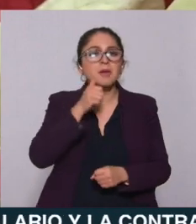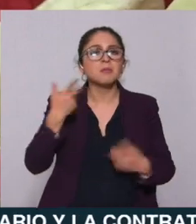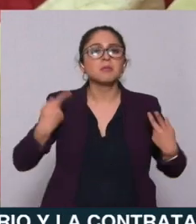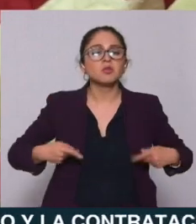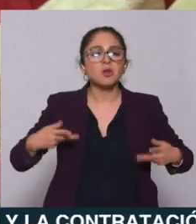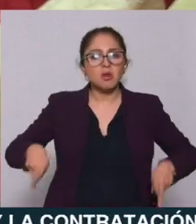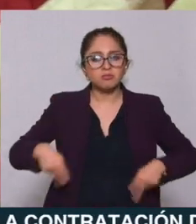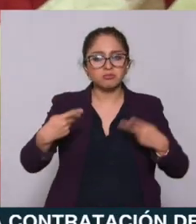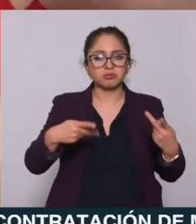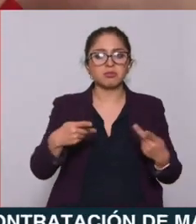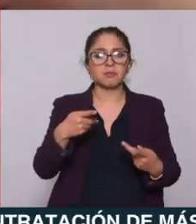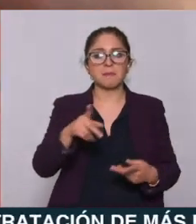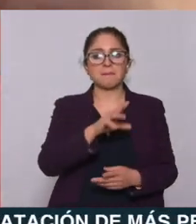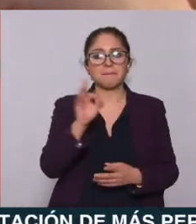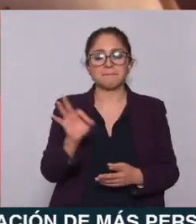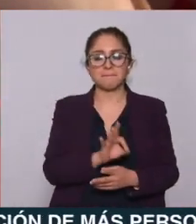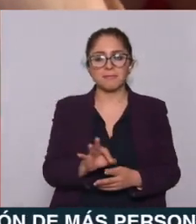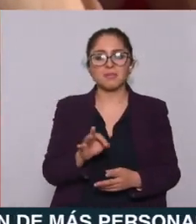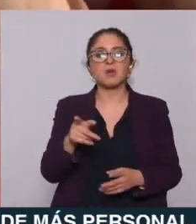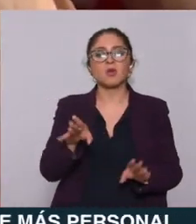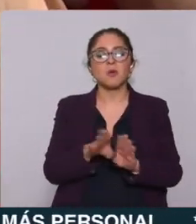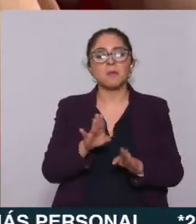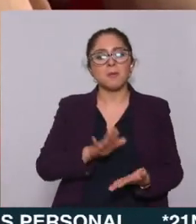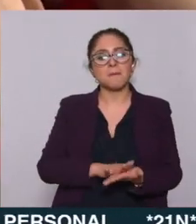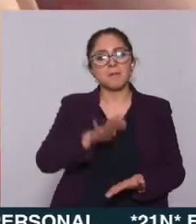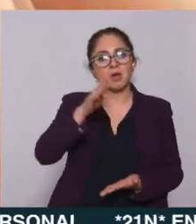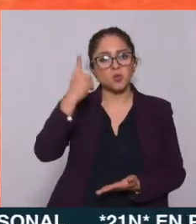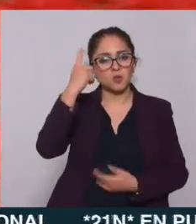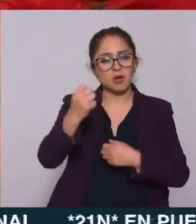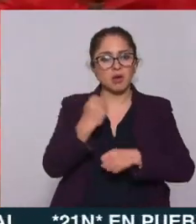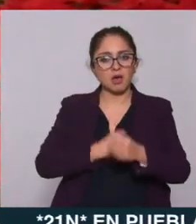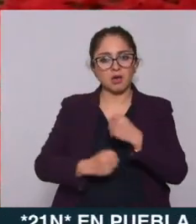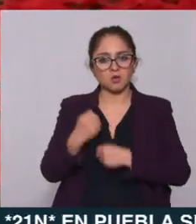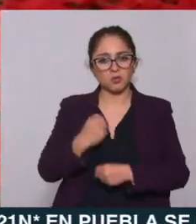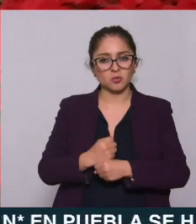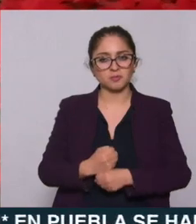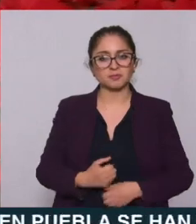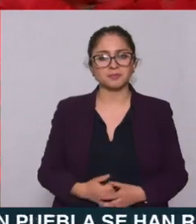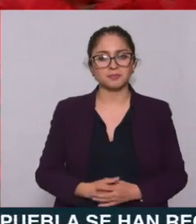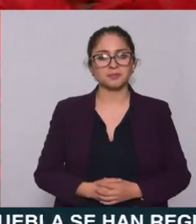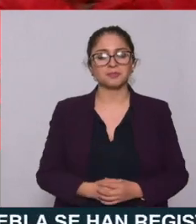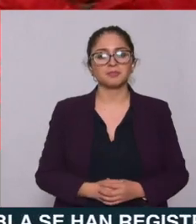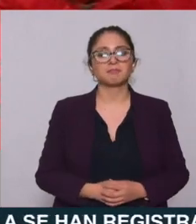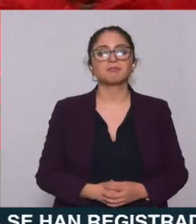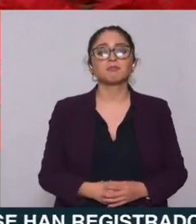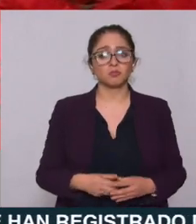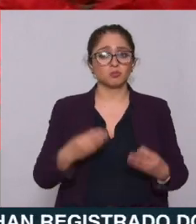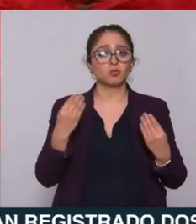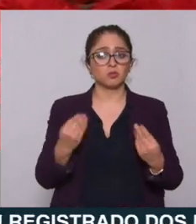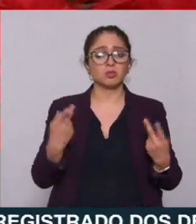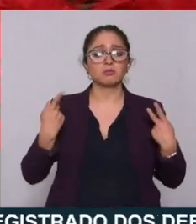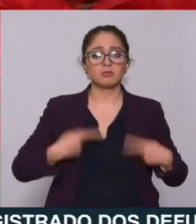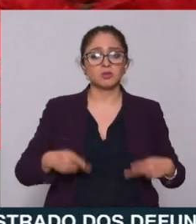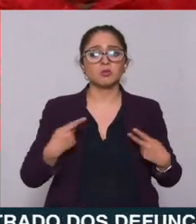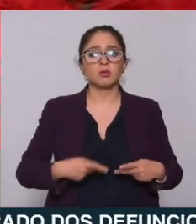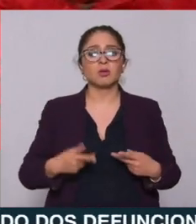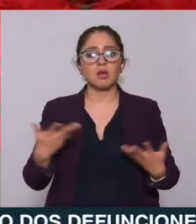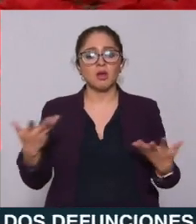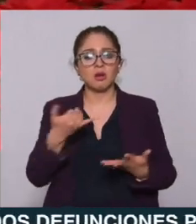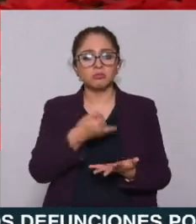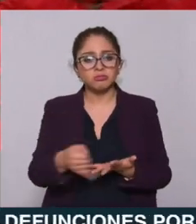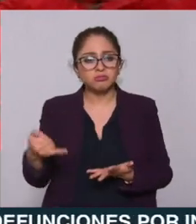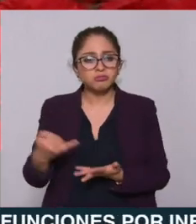se venderá a un precio un poco mayor con respecto al año pasado. Este año sí muchos productores dejaron